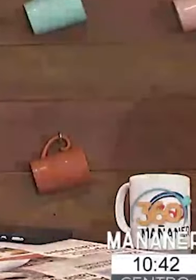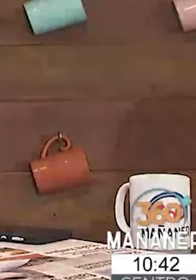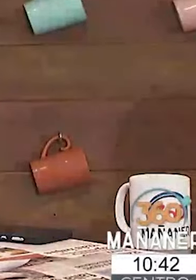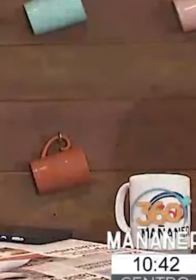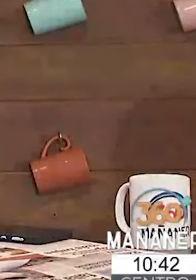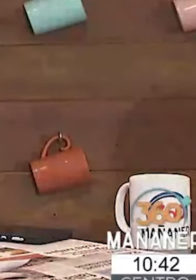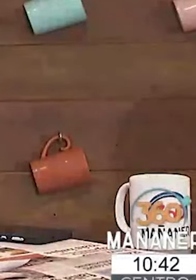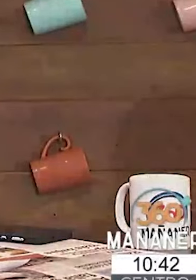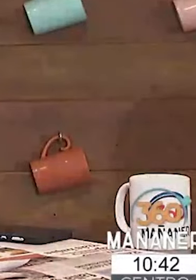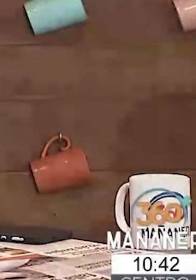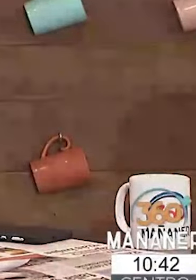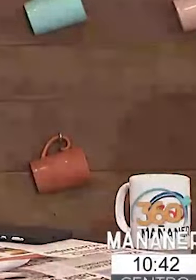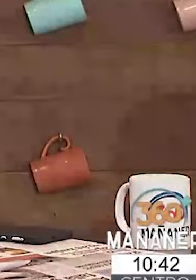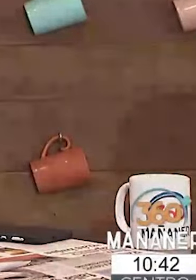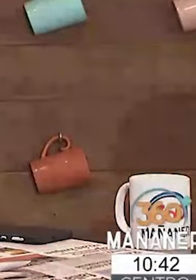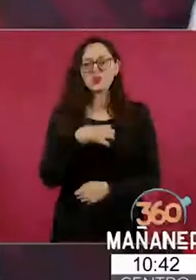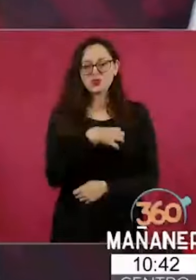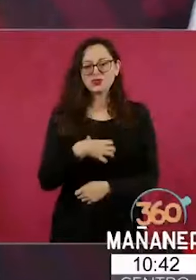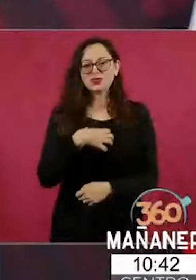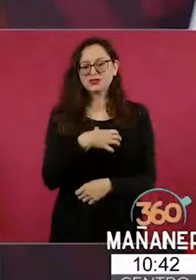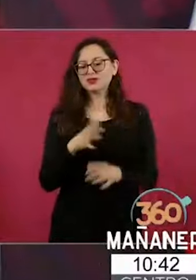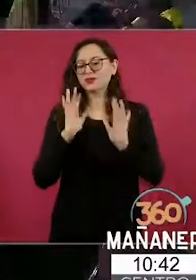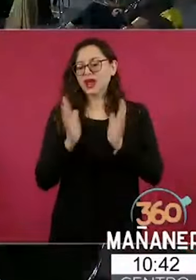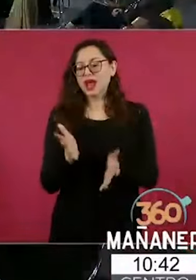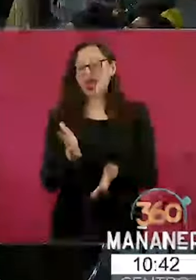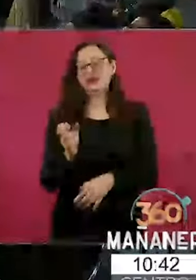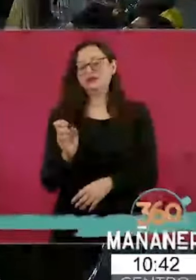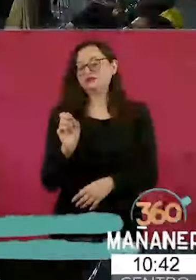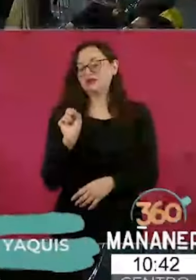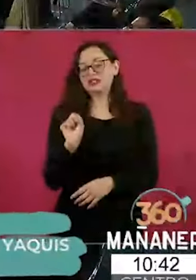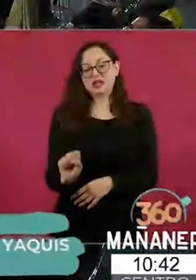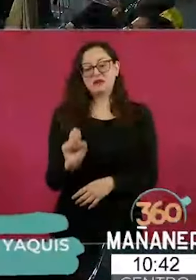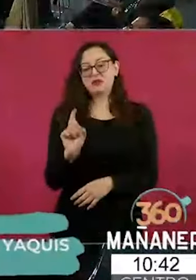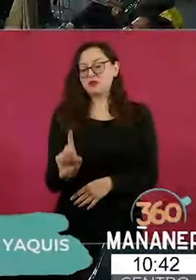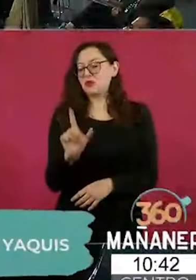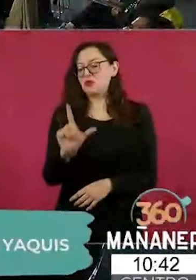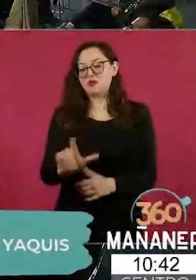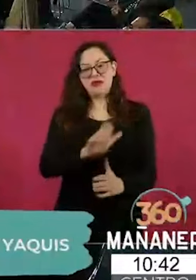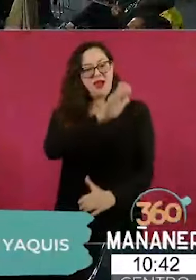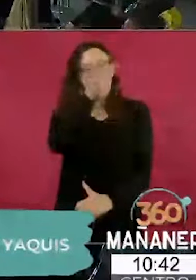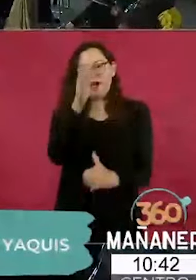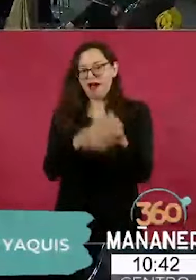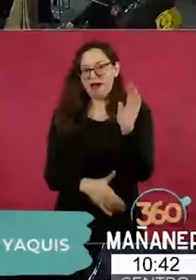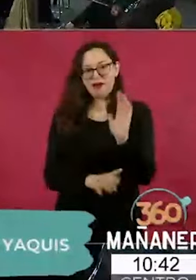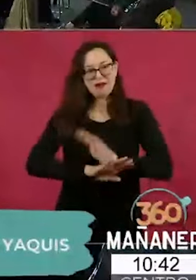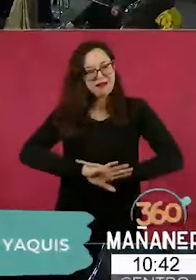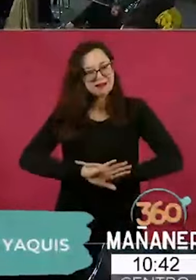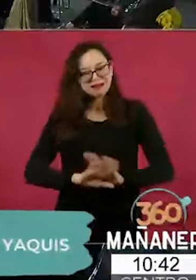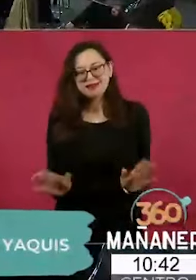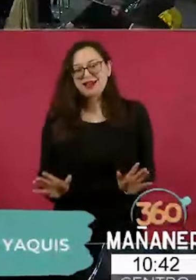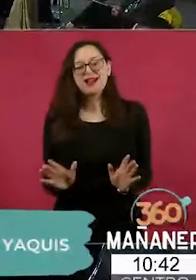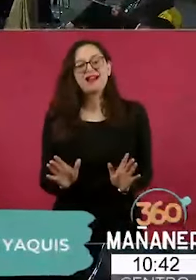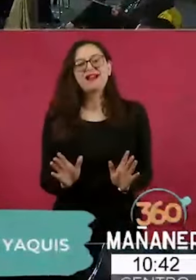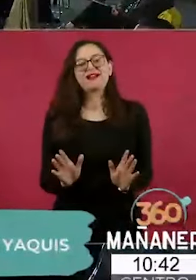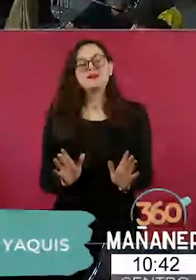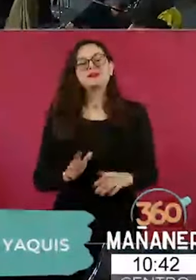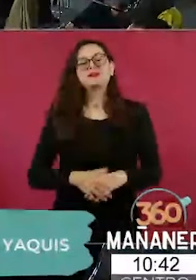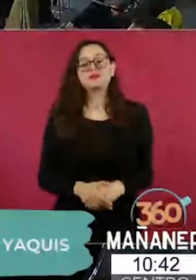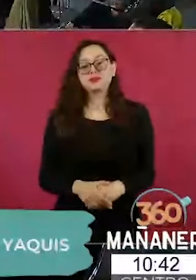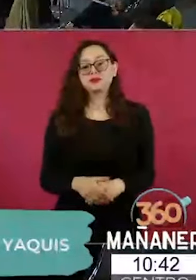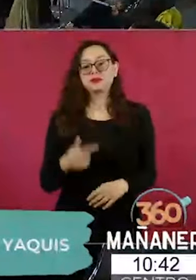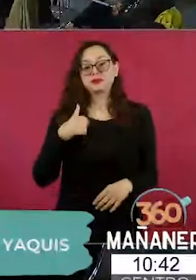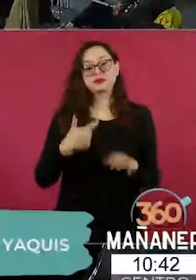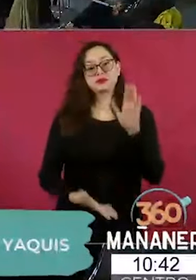su autonomía vamos a ir e a